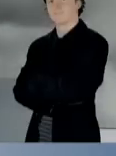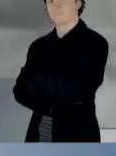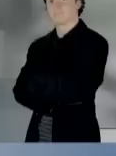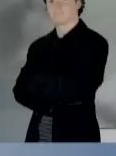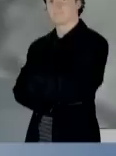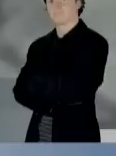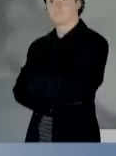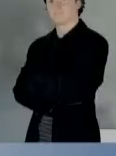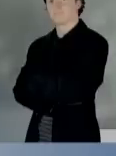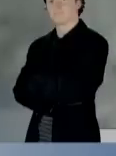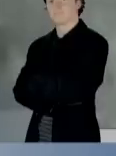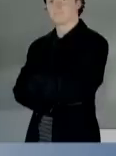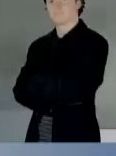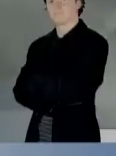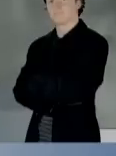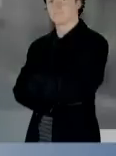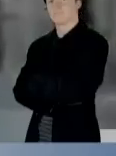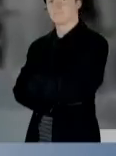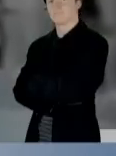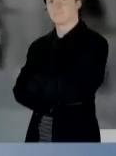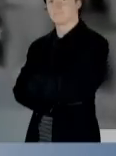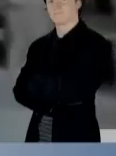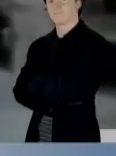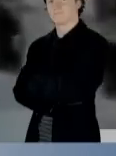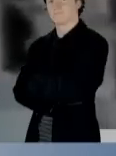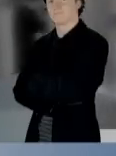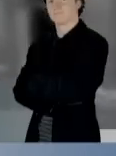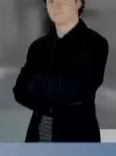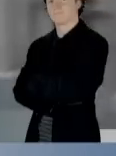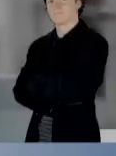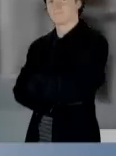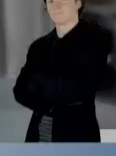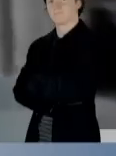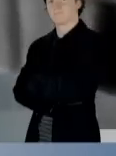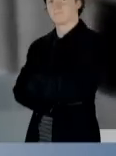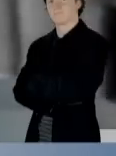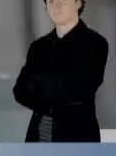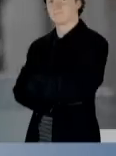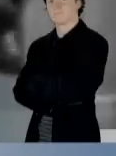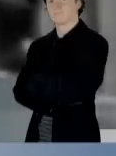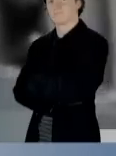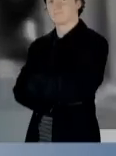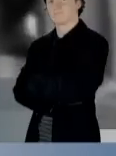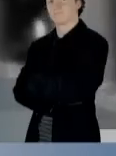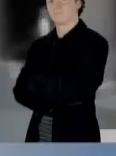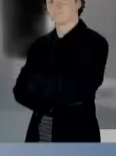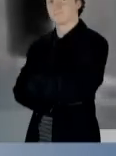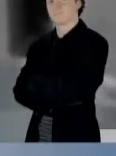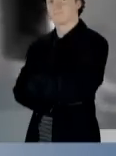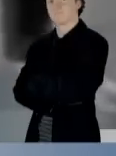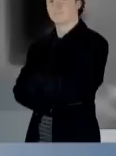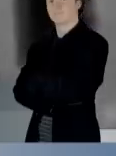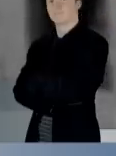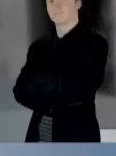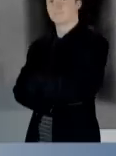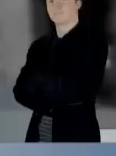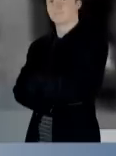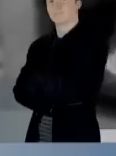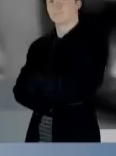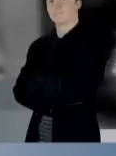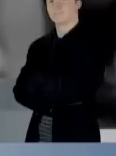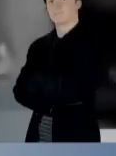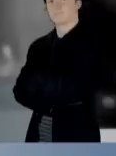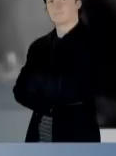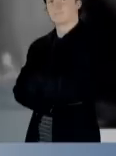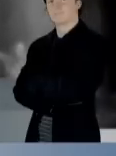en discurso de autoridades y y donde la perspectiva de la guerra